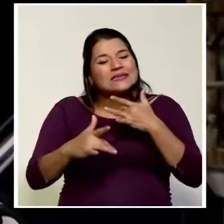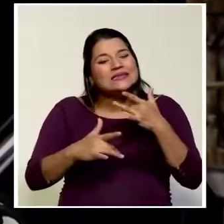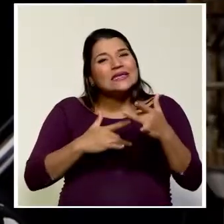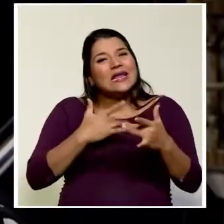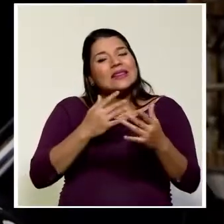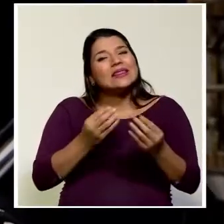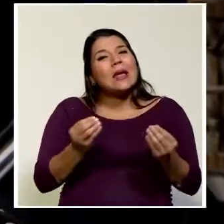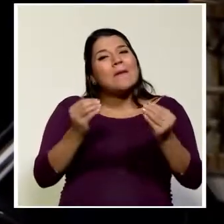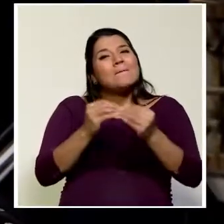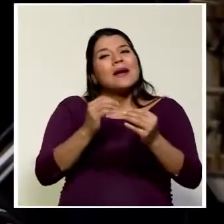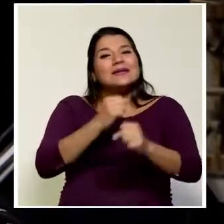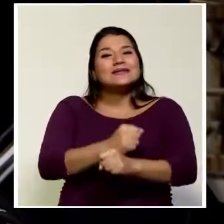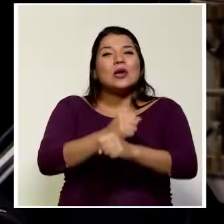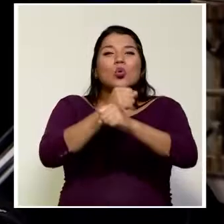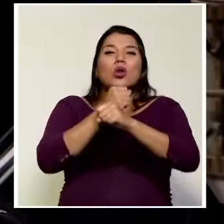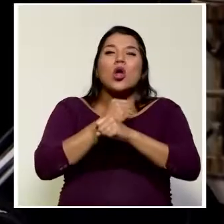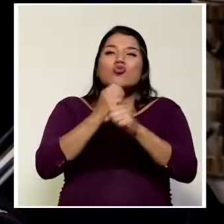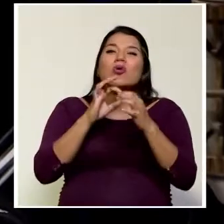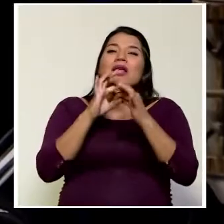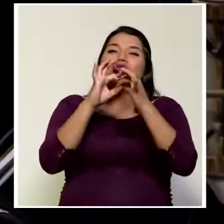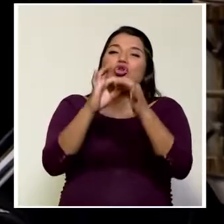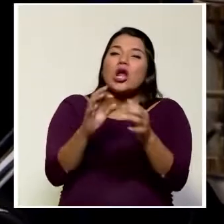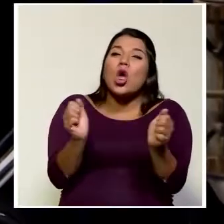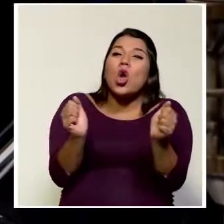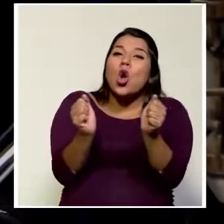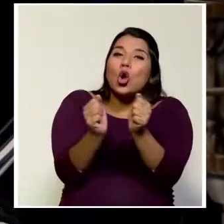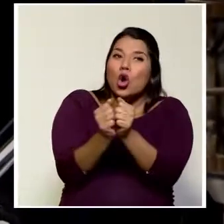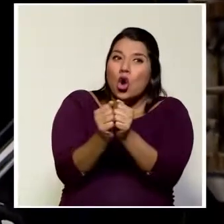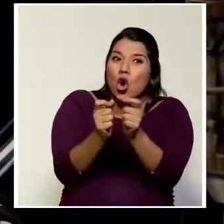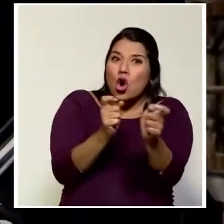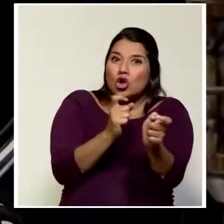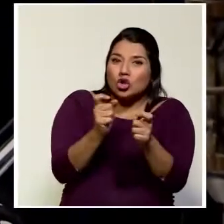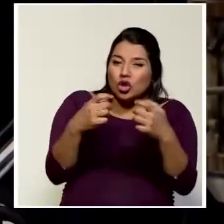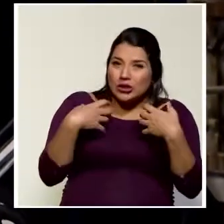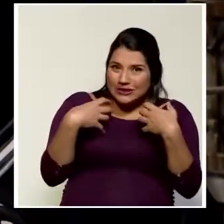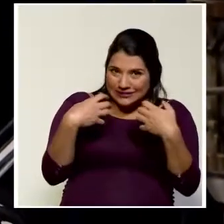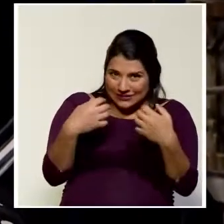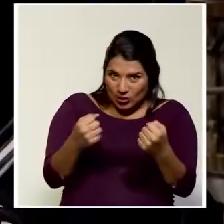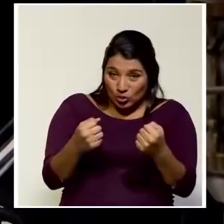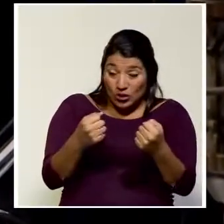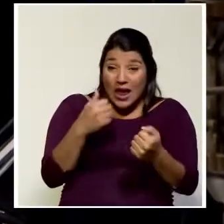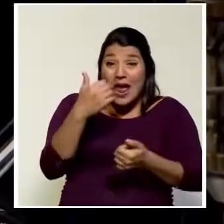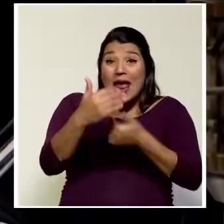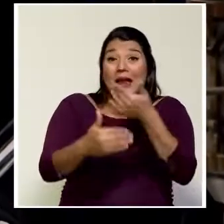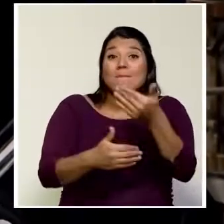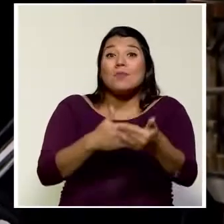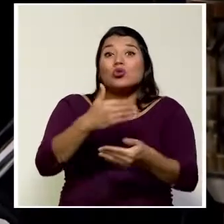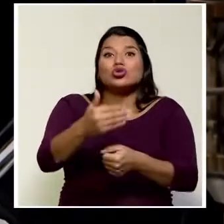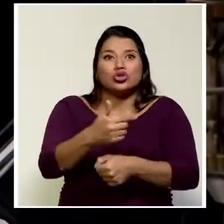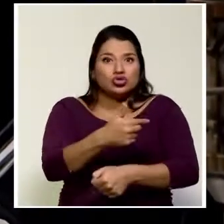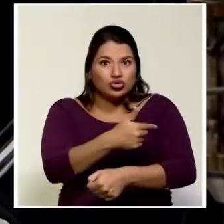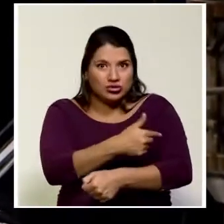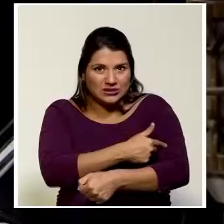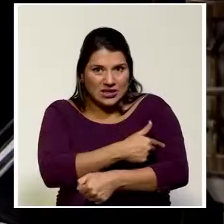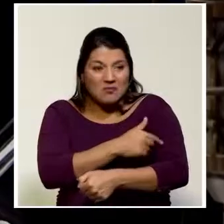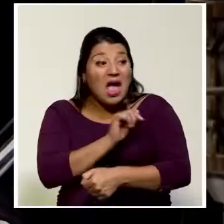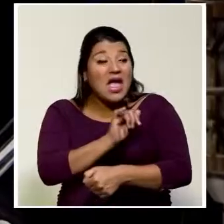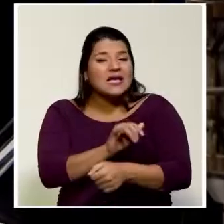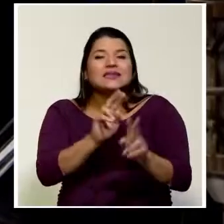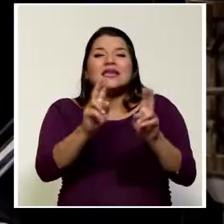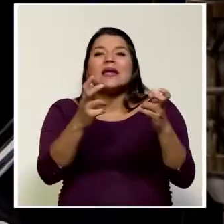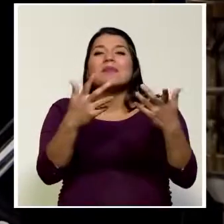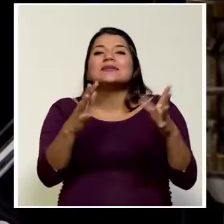del manejo de la política pública sanitaria y aunque la vacunación es un tema, es un tema resuelto, no es